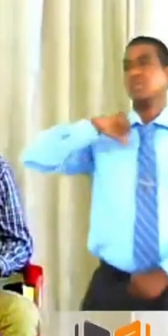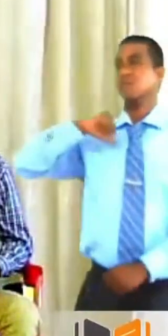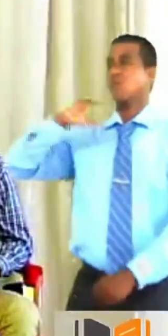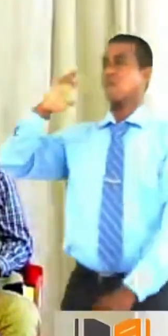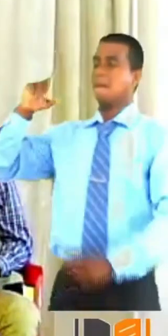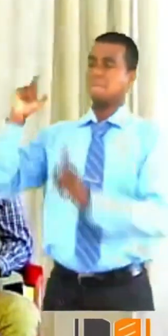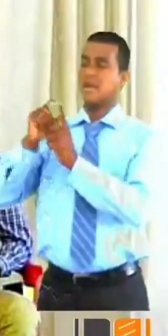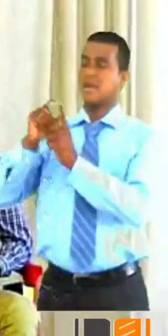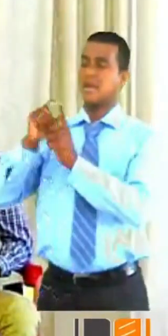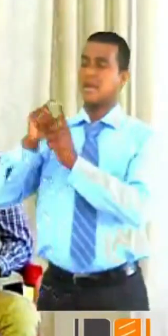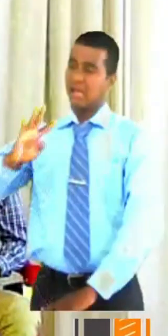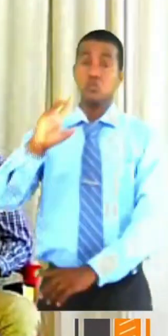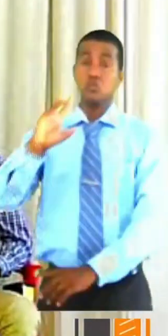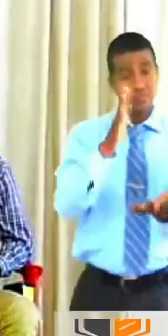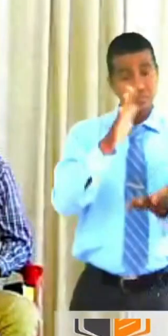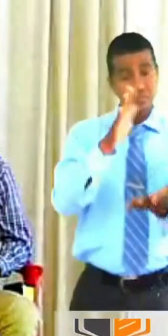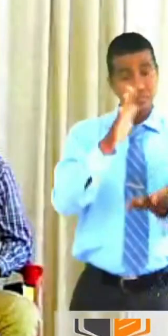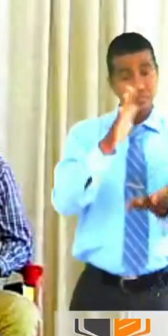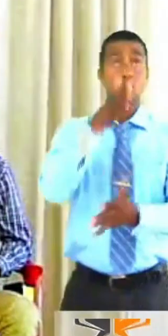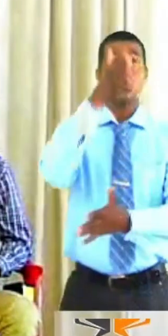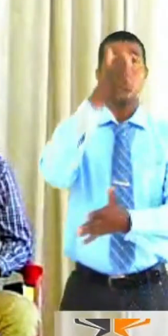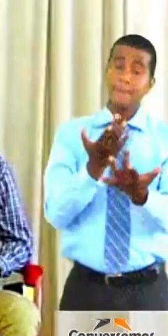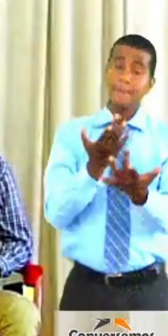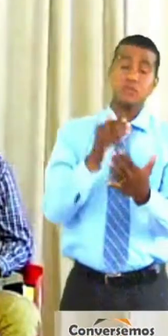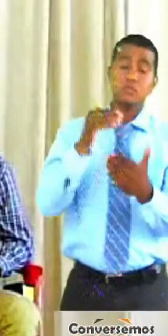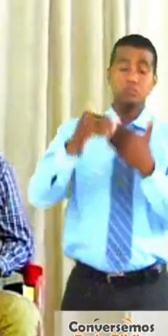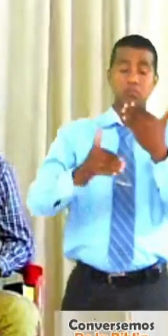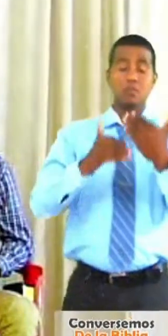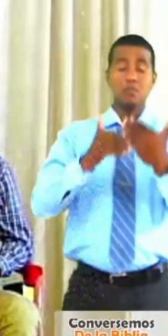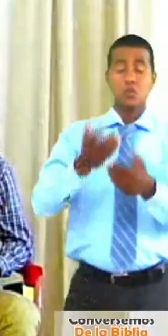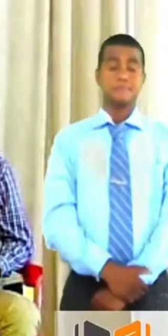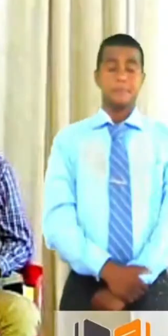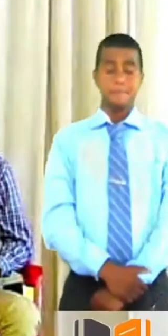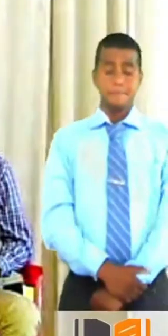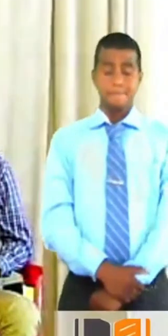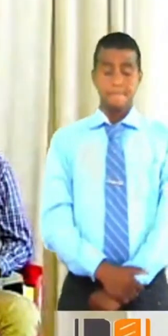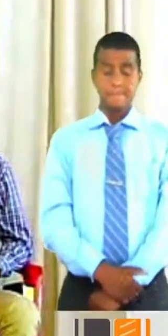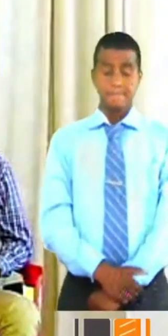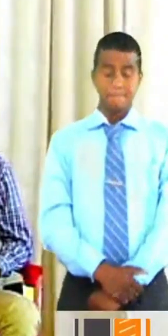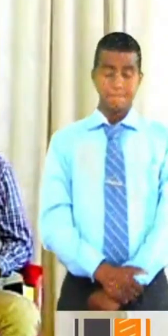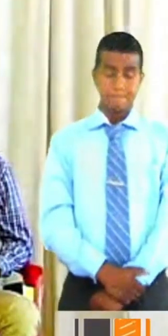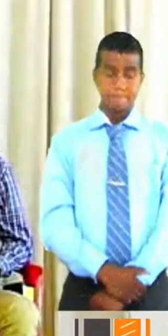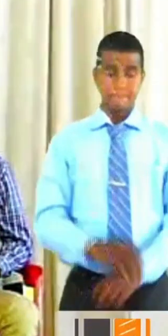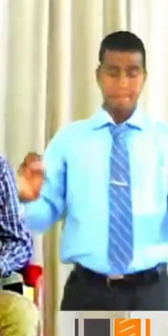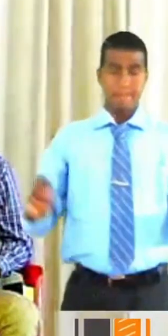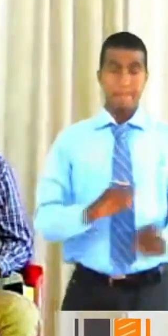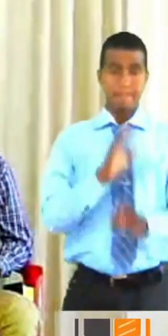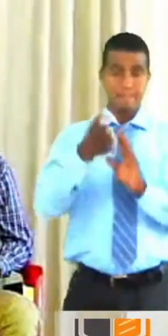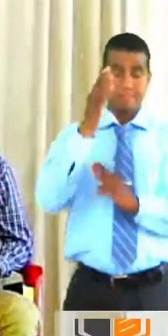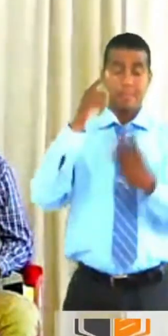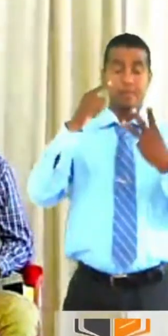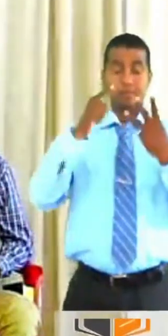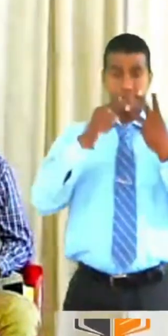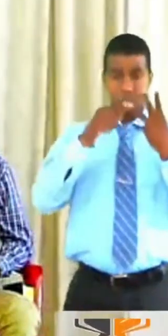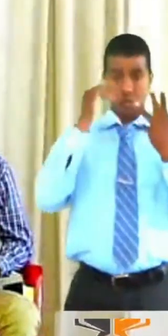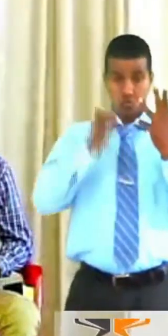hablar. No, espera en Dios. Dios a tu tiempo te dará lo que Él quiere. Gloria a Dios. Y el otro punto